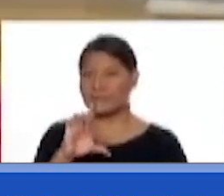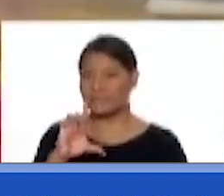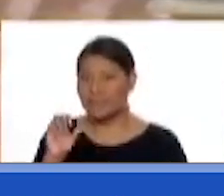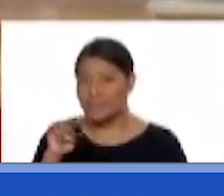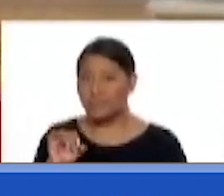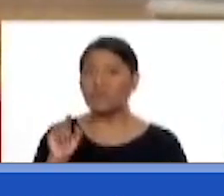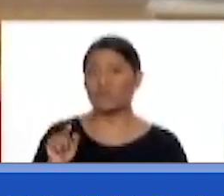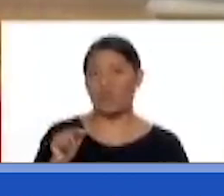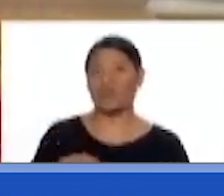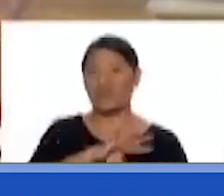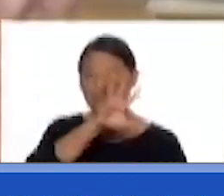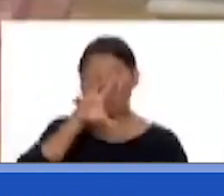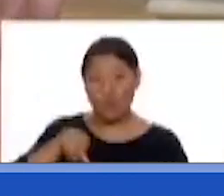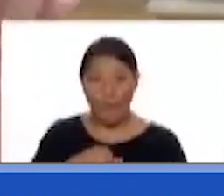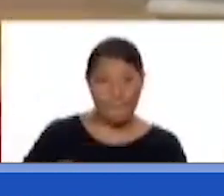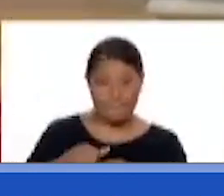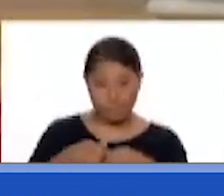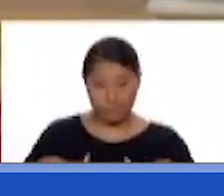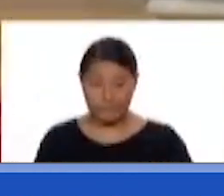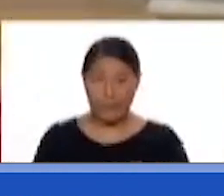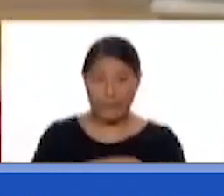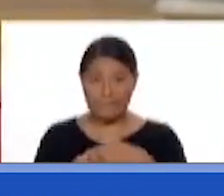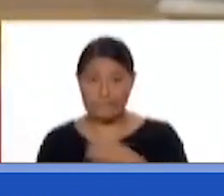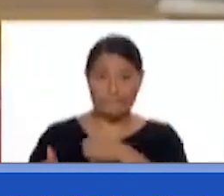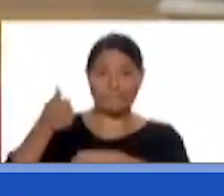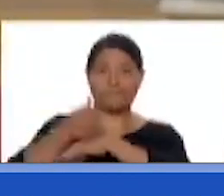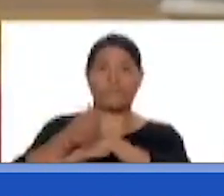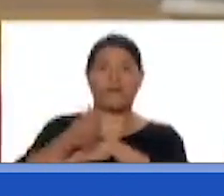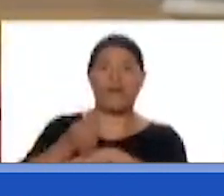Informó Patrick Romero para Radio Santa Rosa.